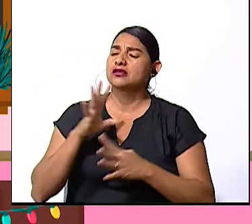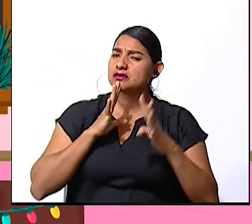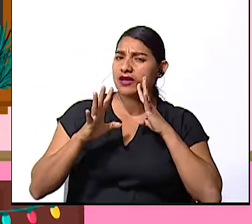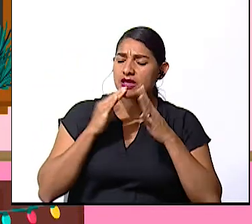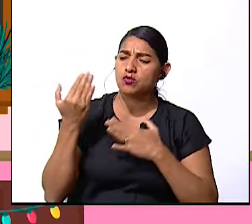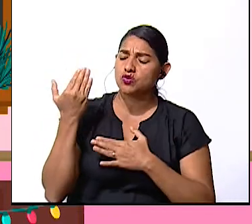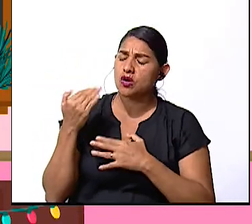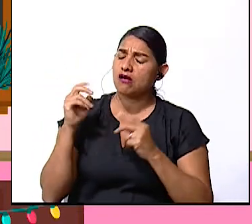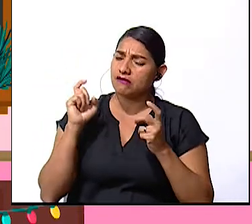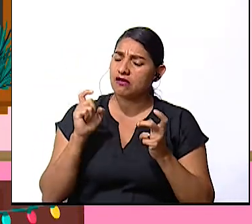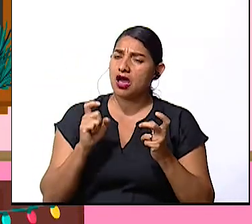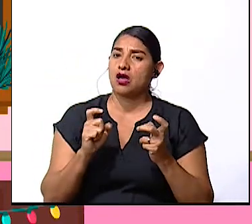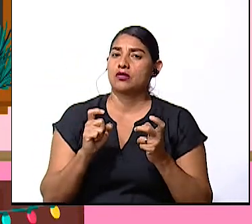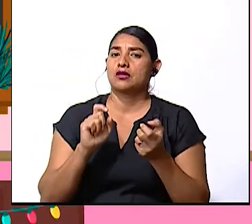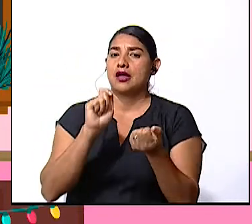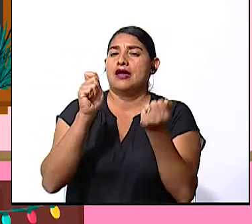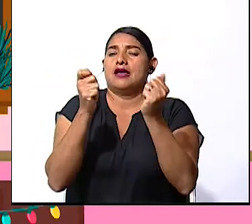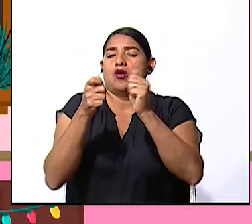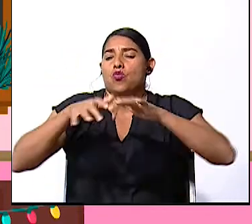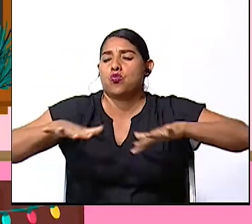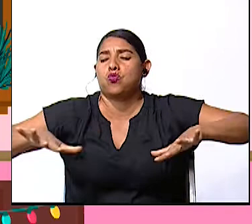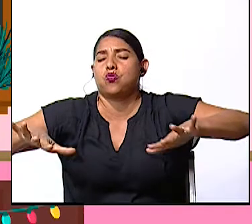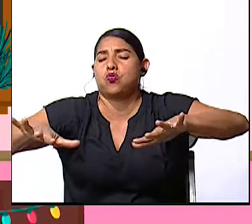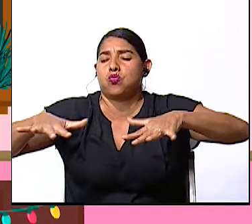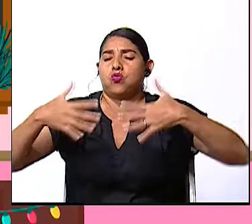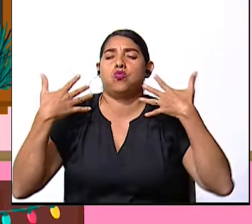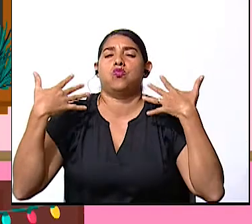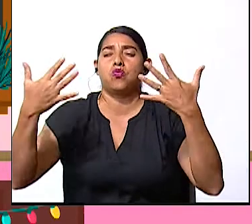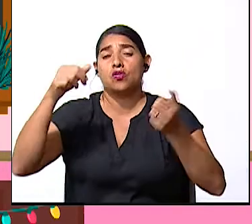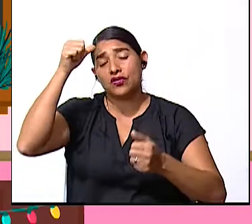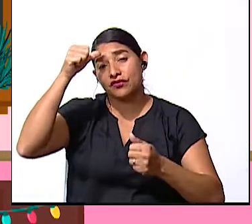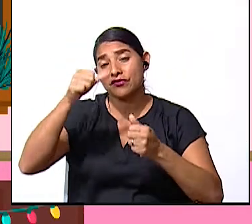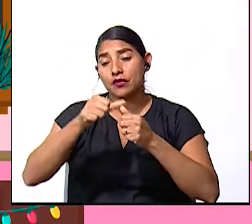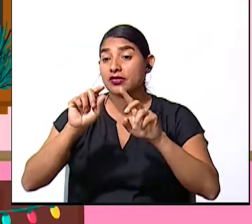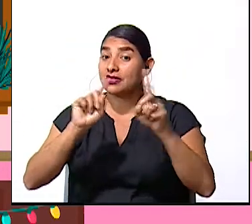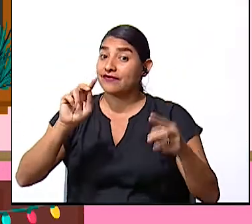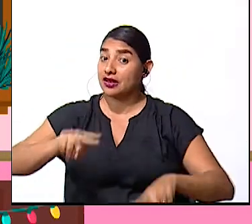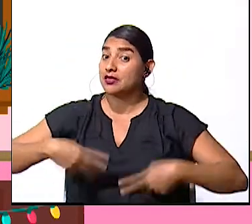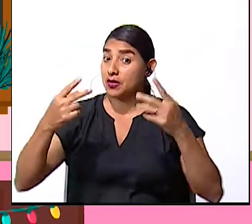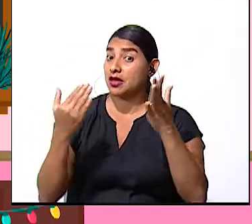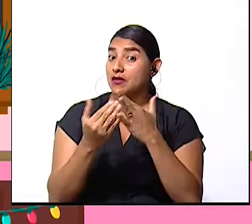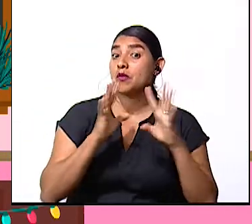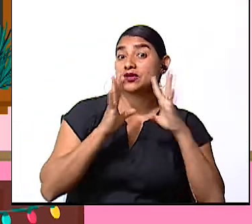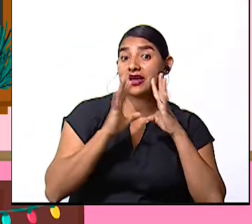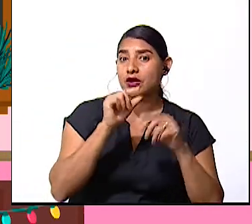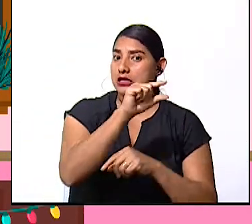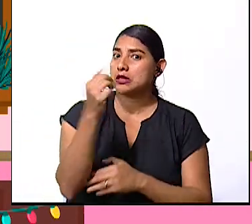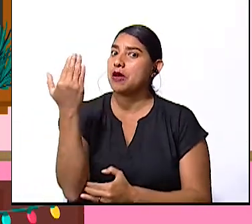clases anteriores, que lo es el cambio climático. ¿Se acuerdan? Que ya lo hemos visto varias veces. De hecho, la semana